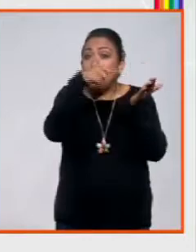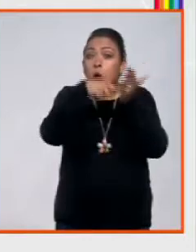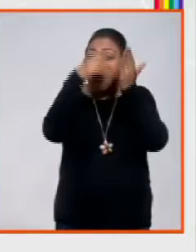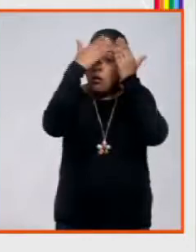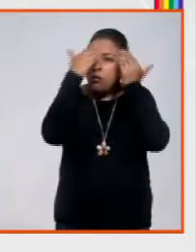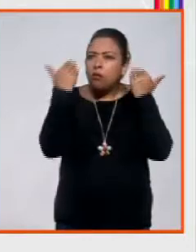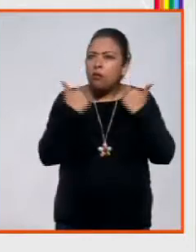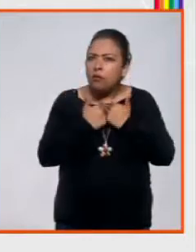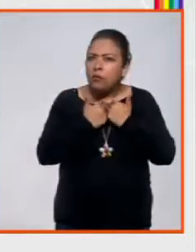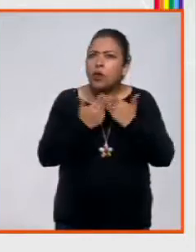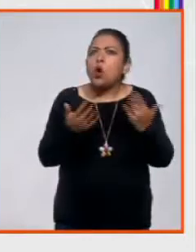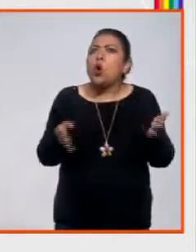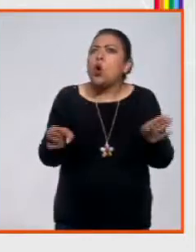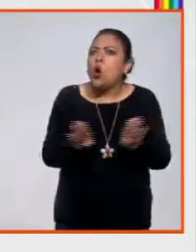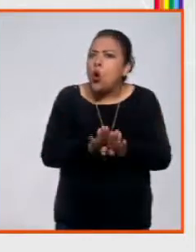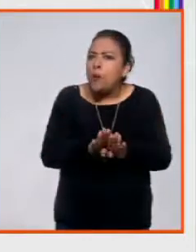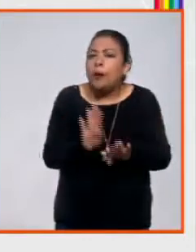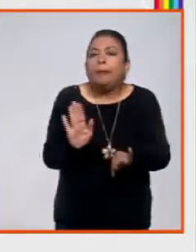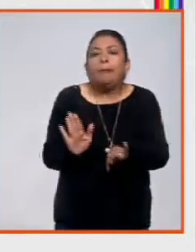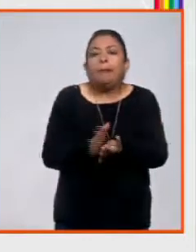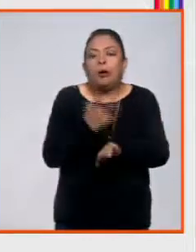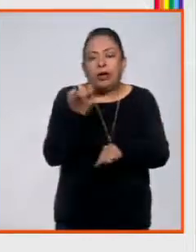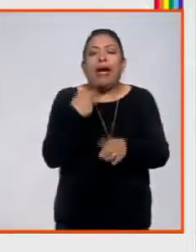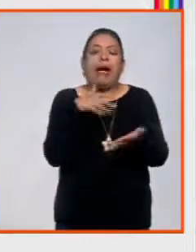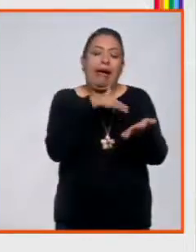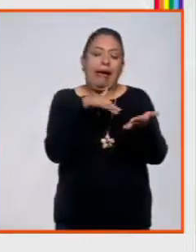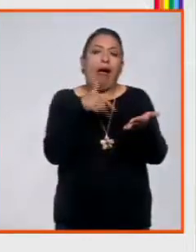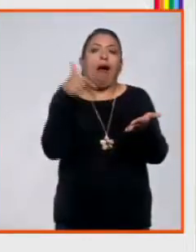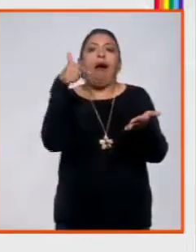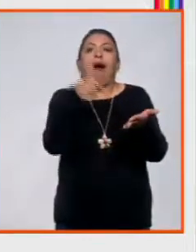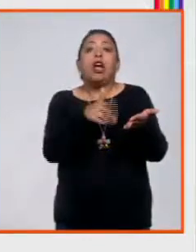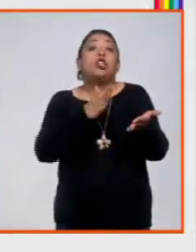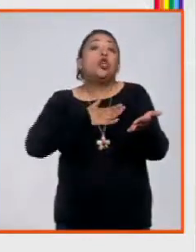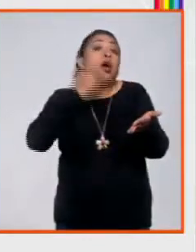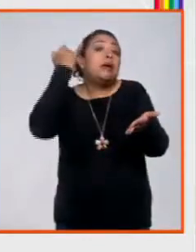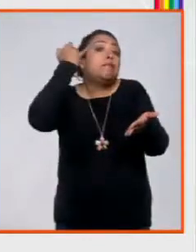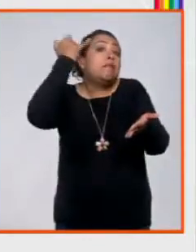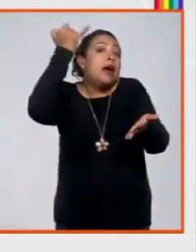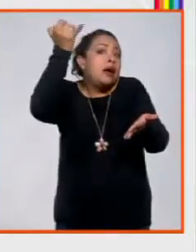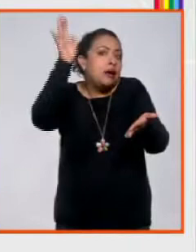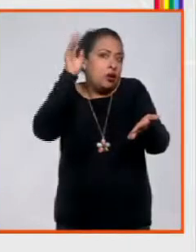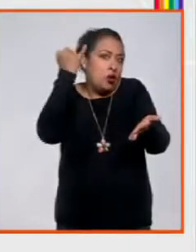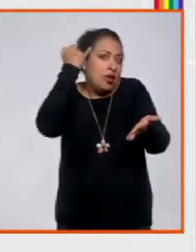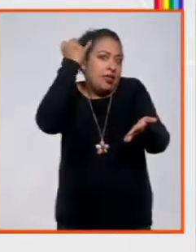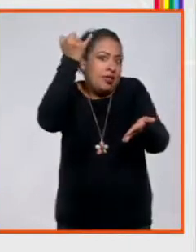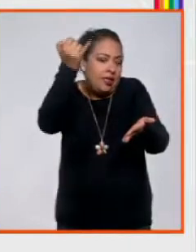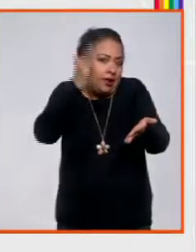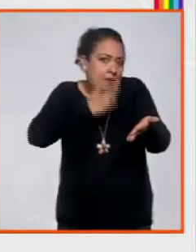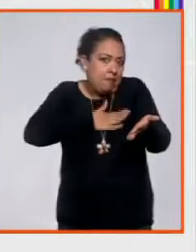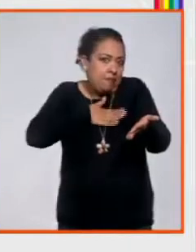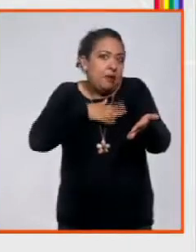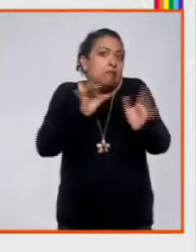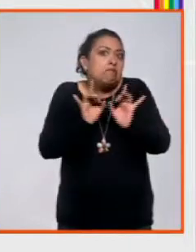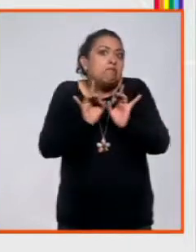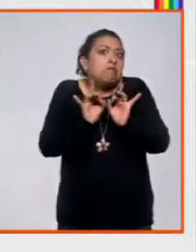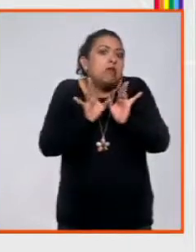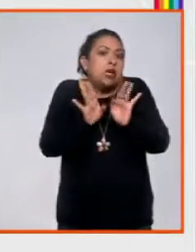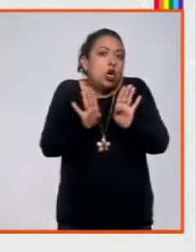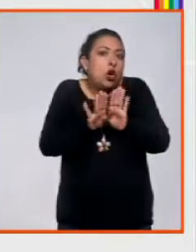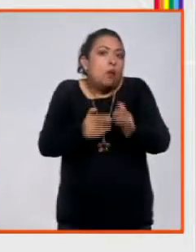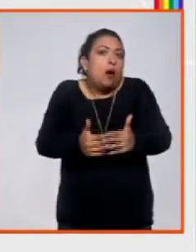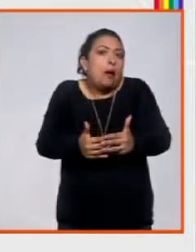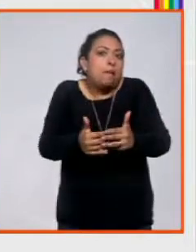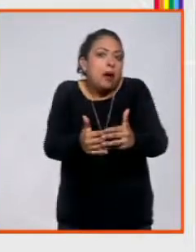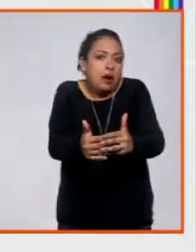porque no vamos a descubrir lo que yo imaginé que pudo haber sido a